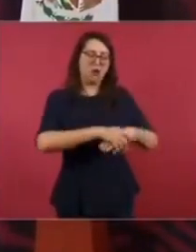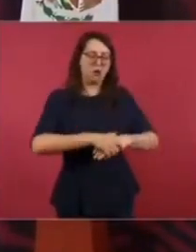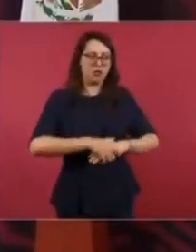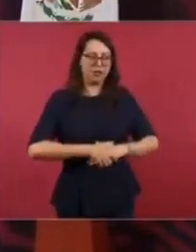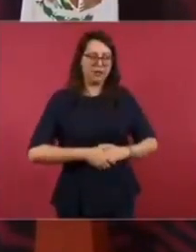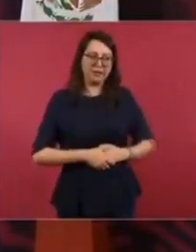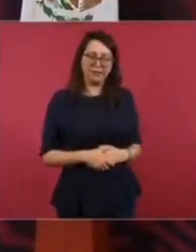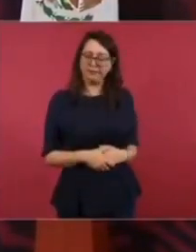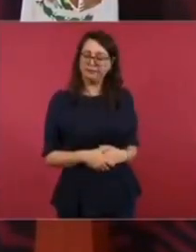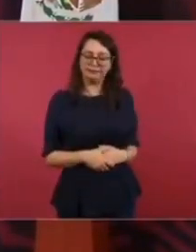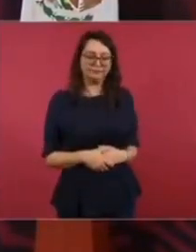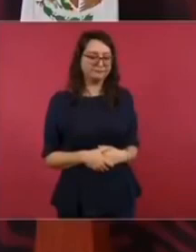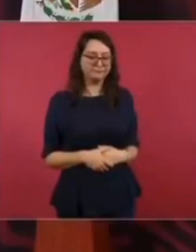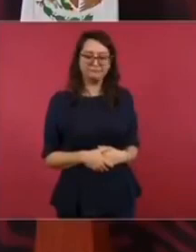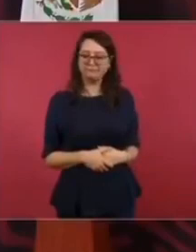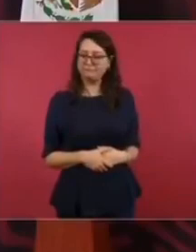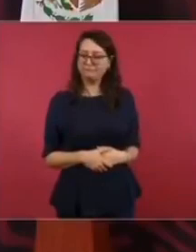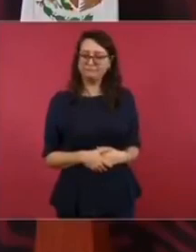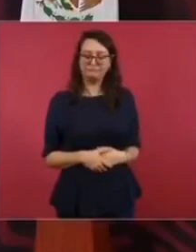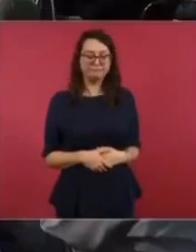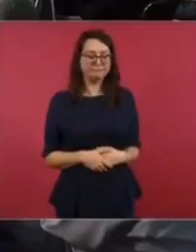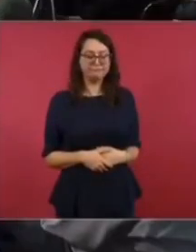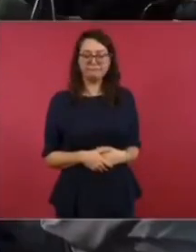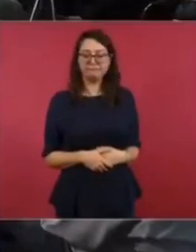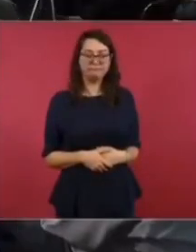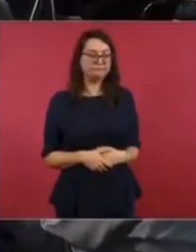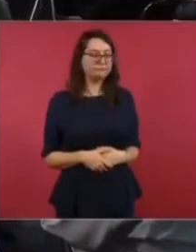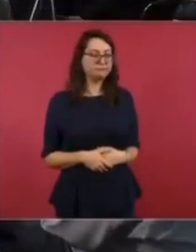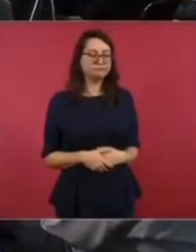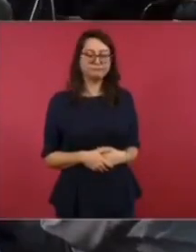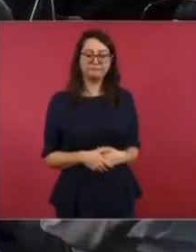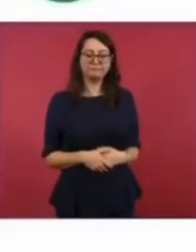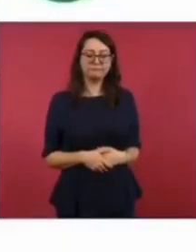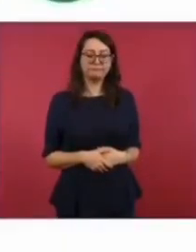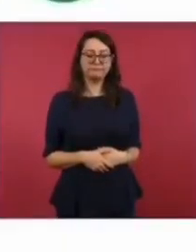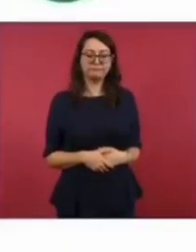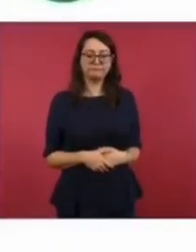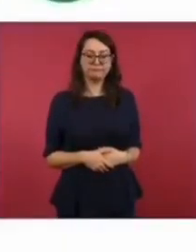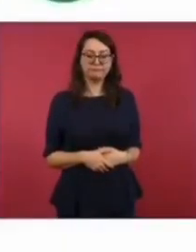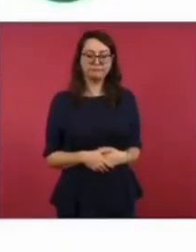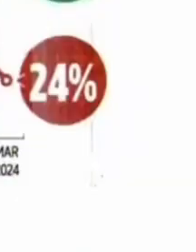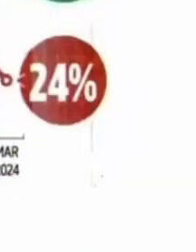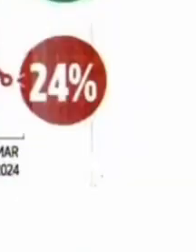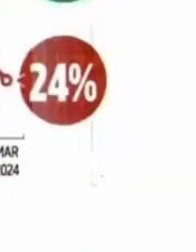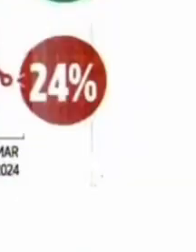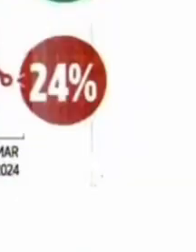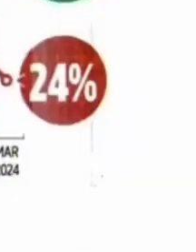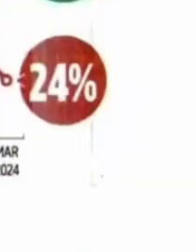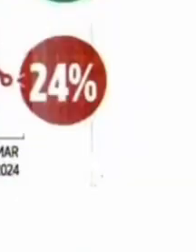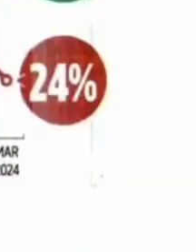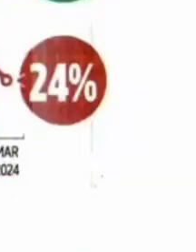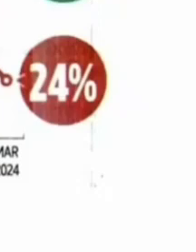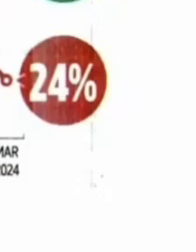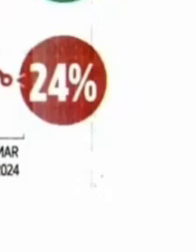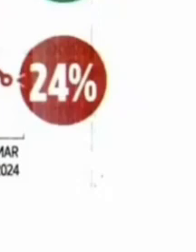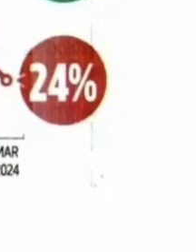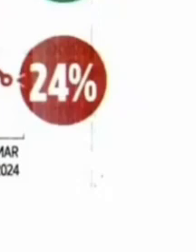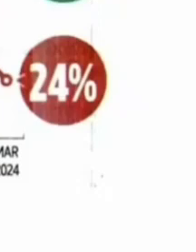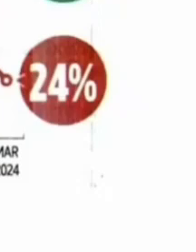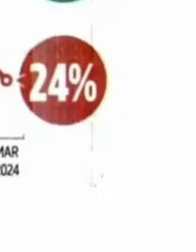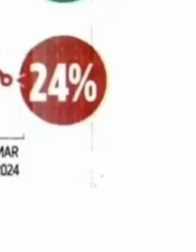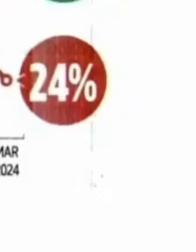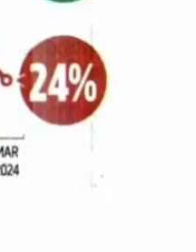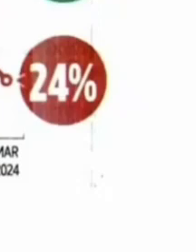Esta encuesta que da a conocer el presidente causó enojo por parte de quién creen. Pues del conocido,